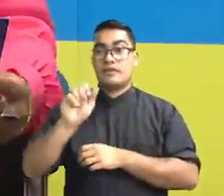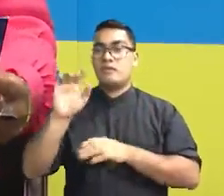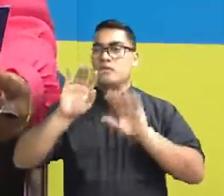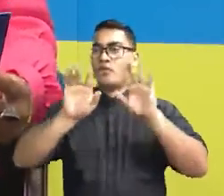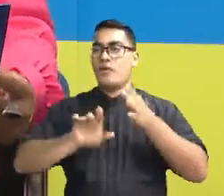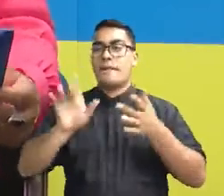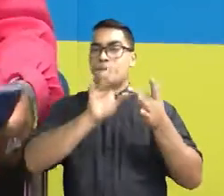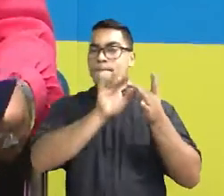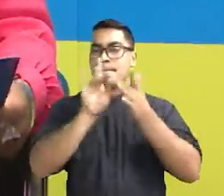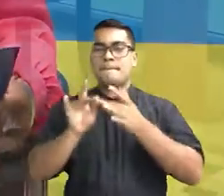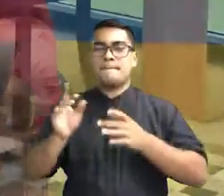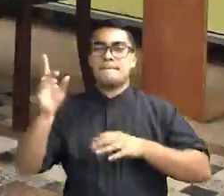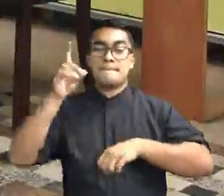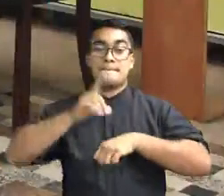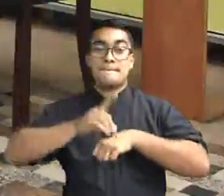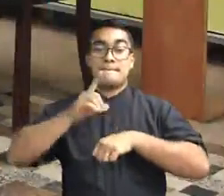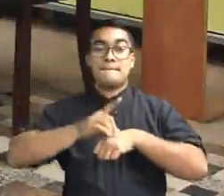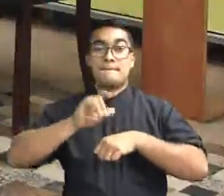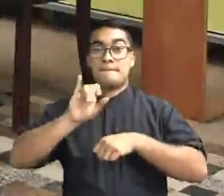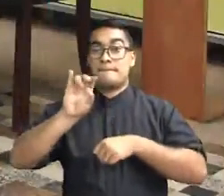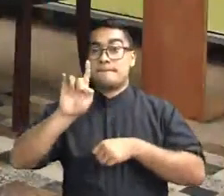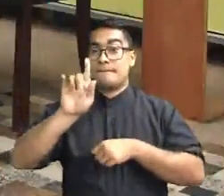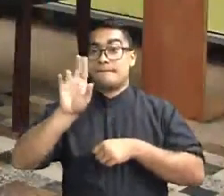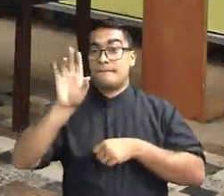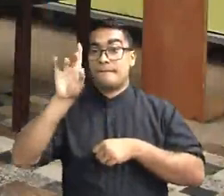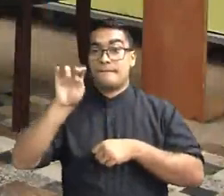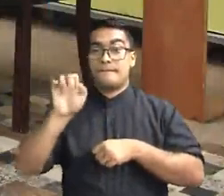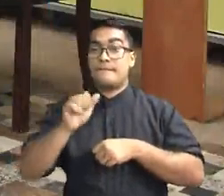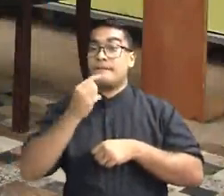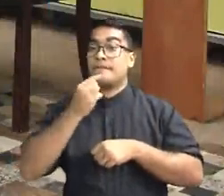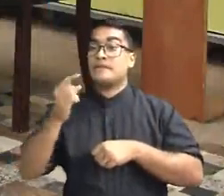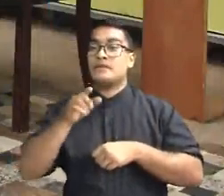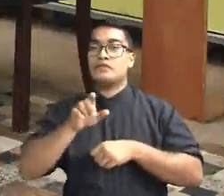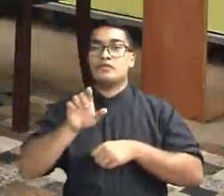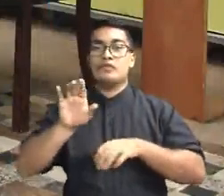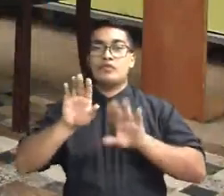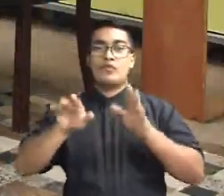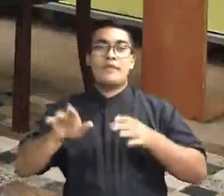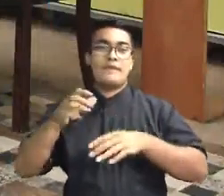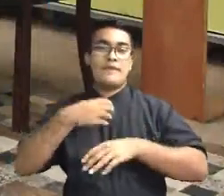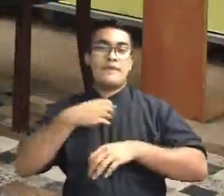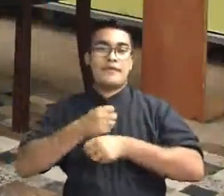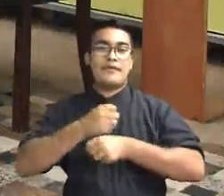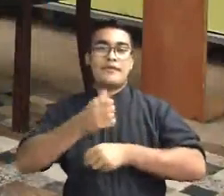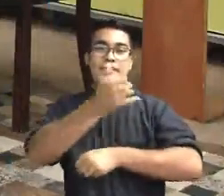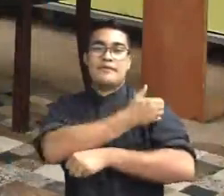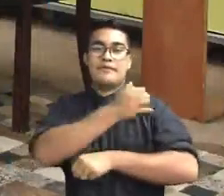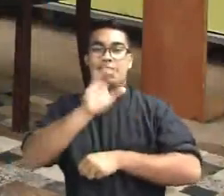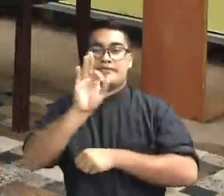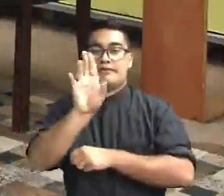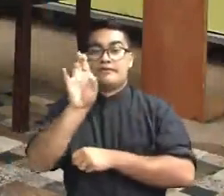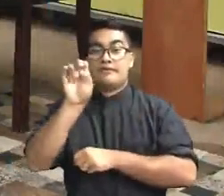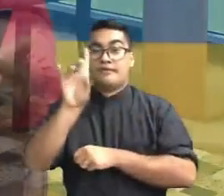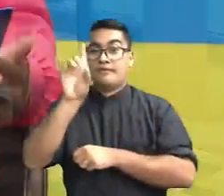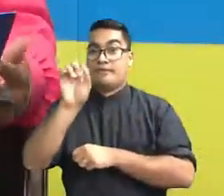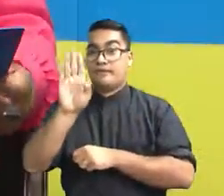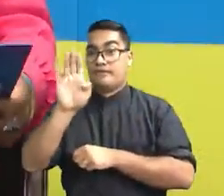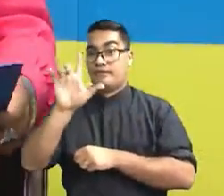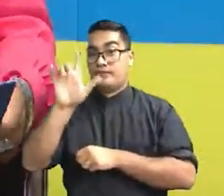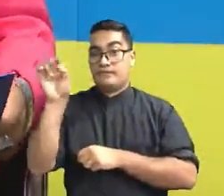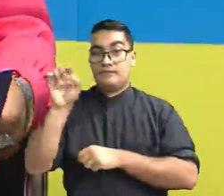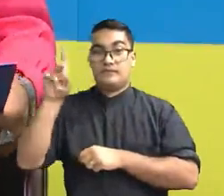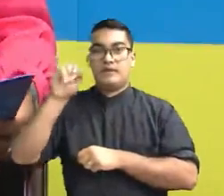Hospital Fernando Vélez Pay. Estamos hablando sobre la enfermedad pulmonar obstructiva crónica. Doctora, ¿cuántos años